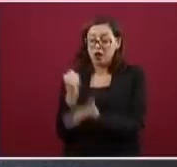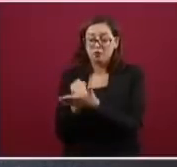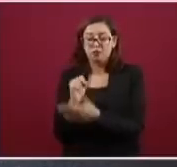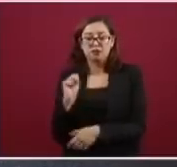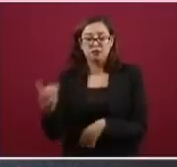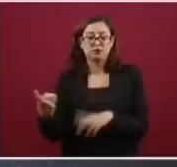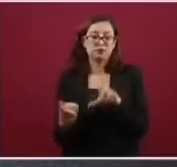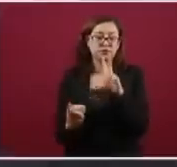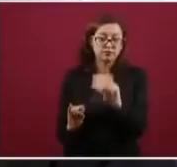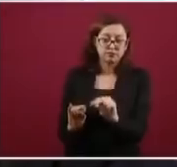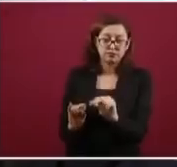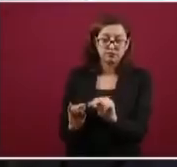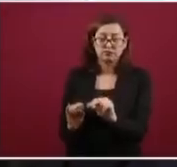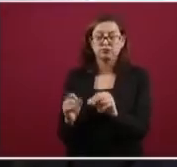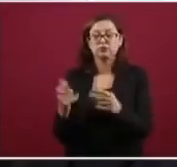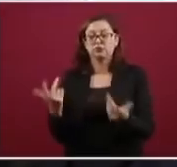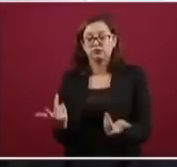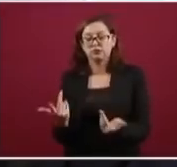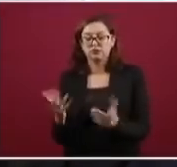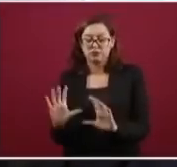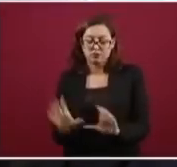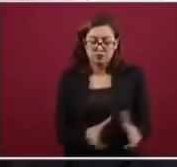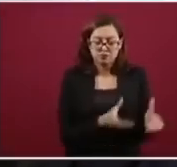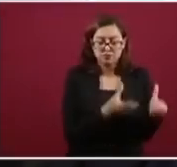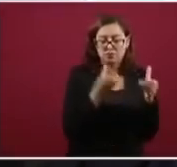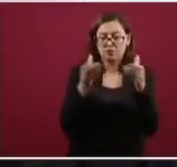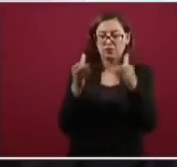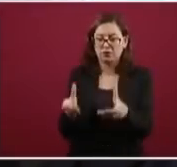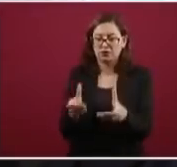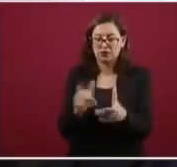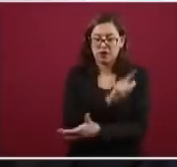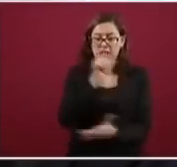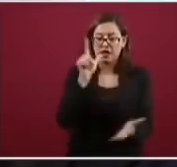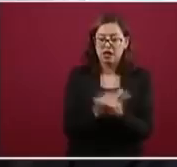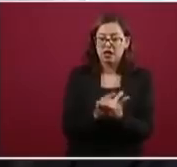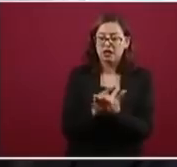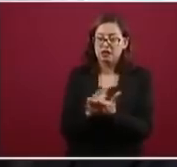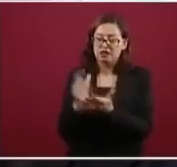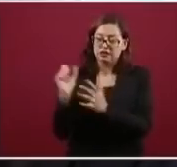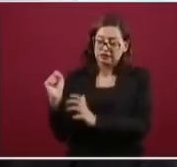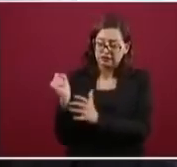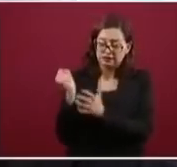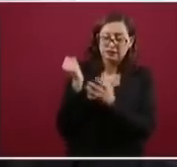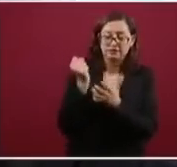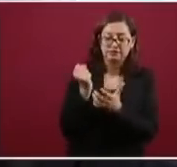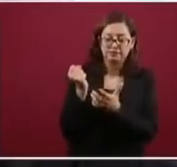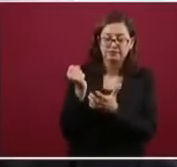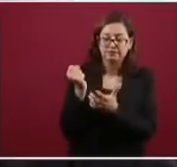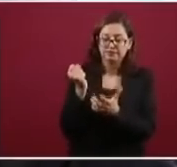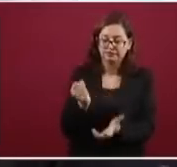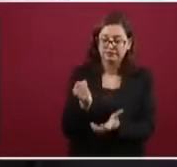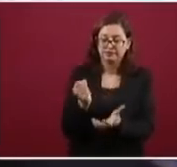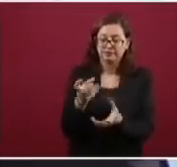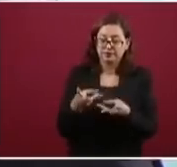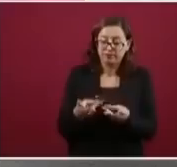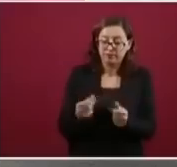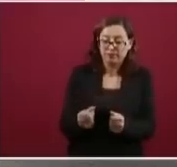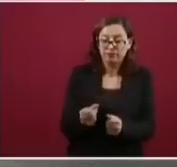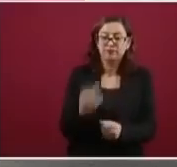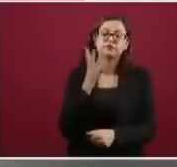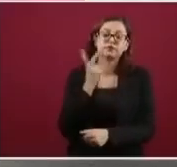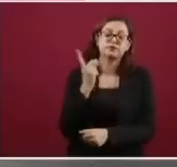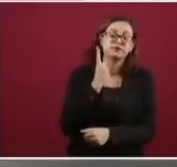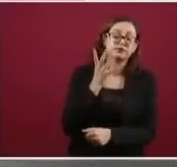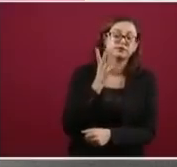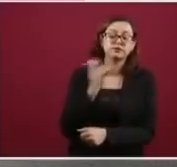legislativo asimétrico con el paquete económico la ley de ingresos de la federación tiene que ser aprobado tanto como por la cámara como por el